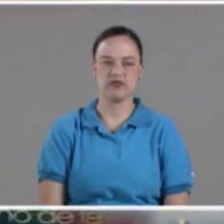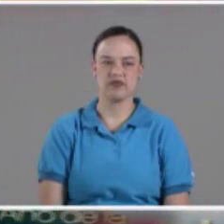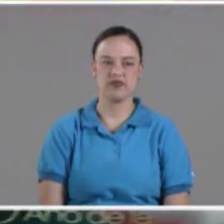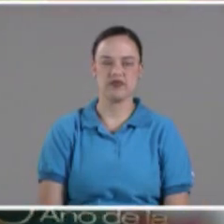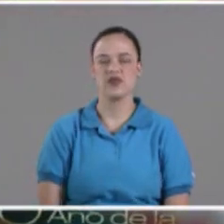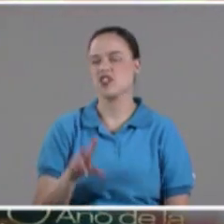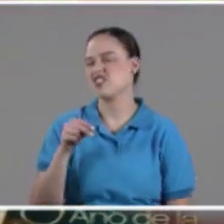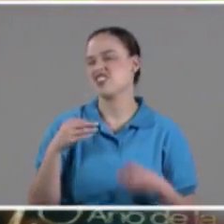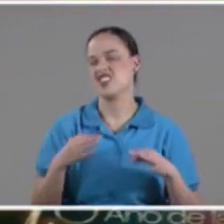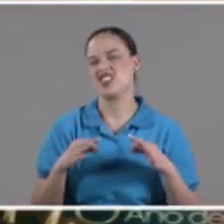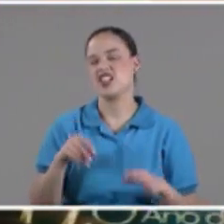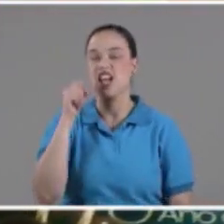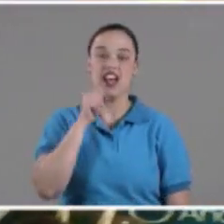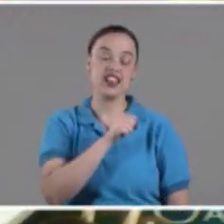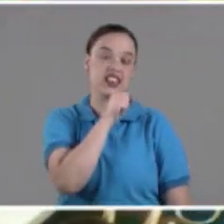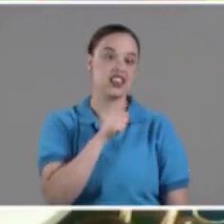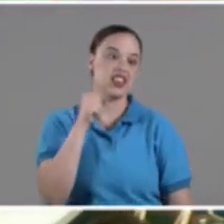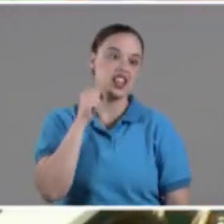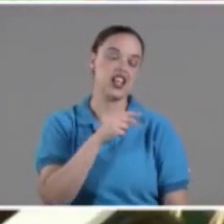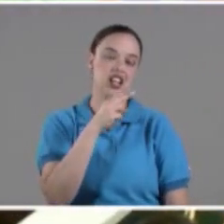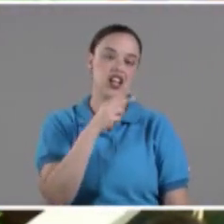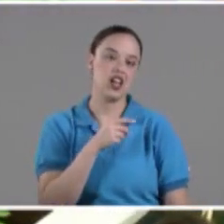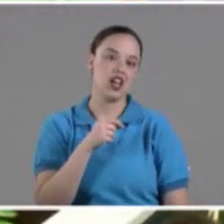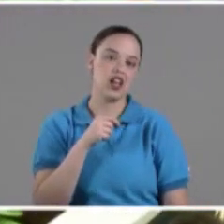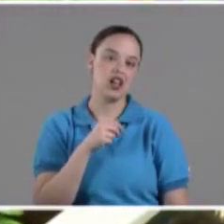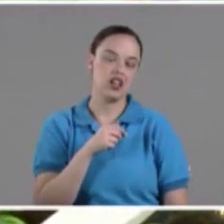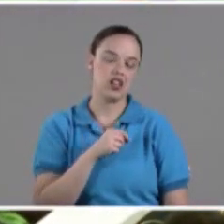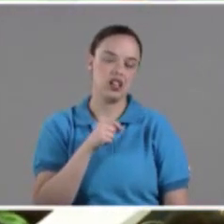no se trata de cantar himnos